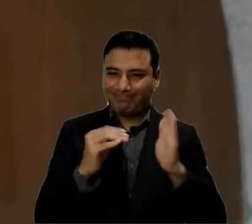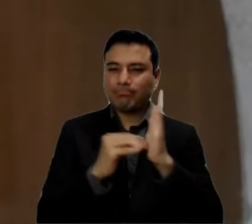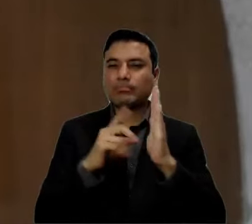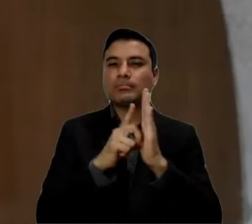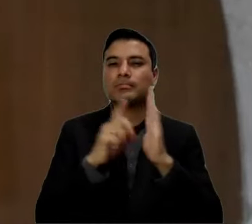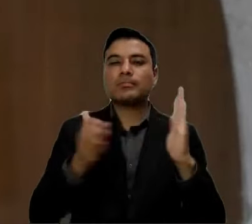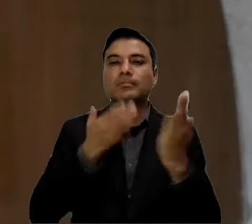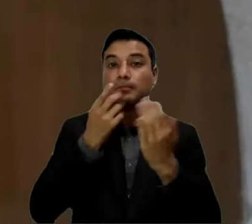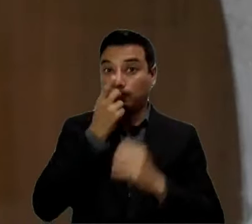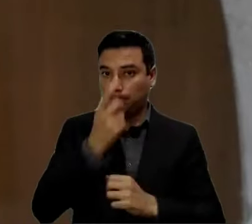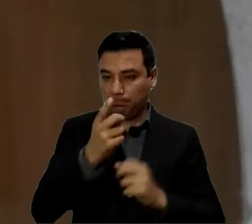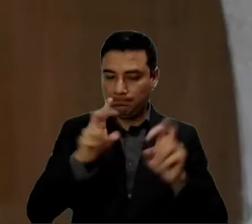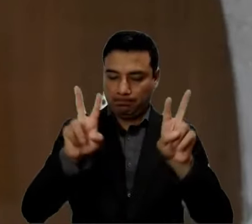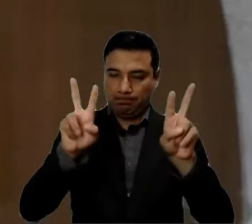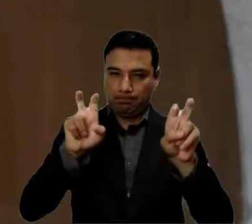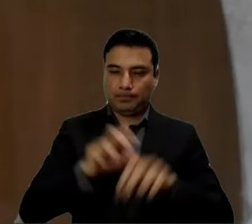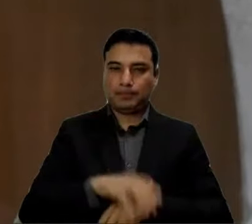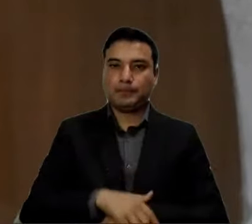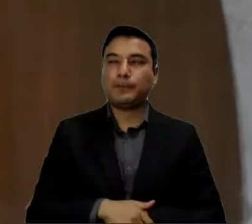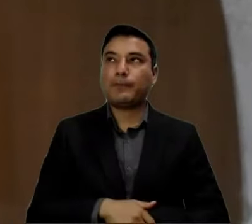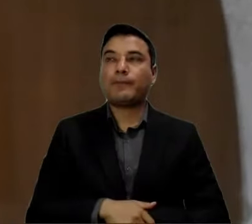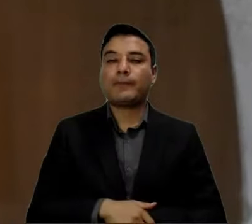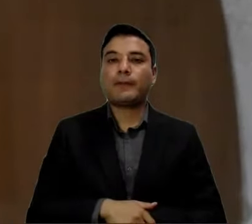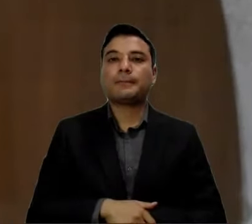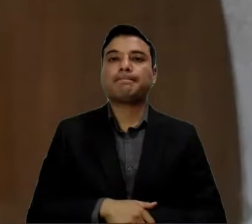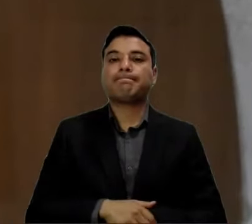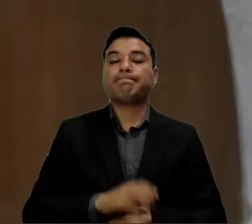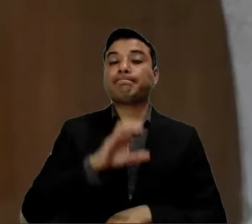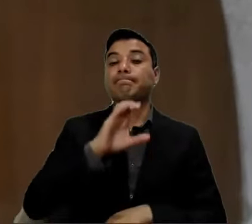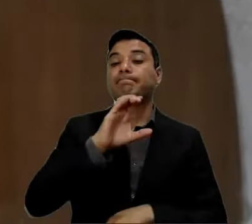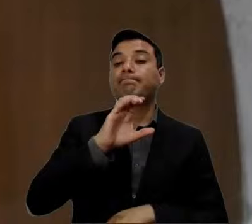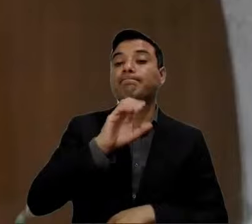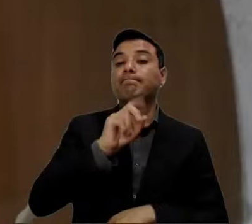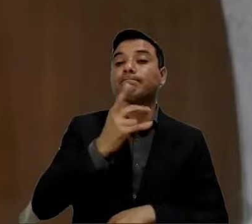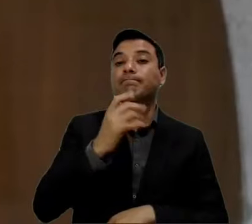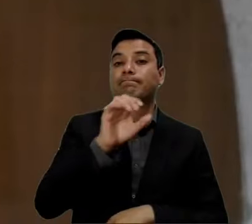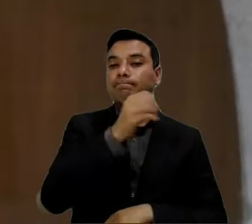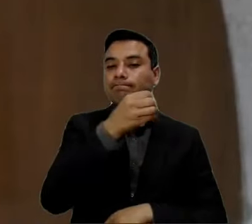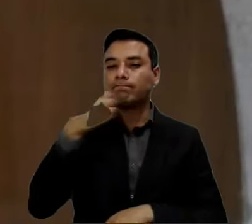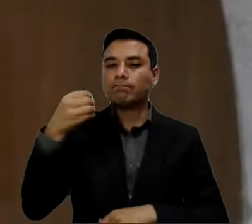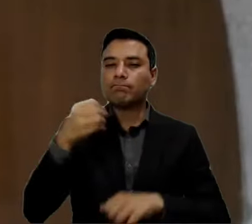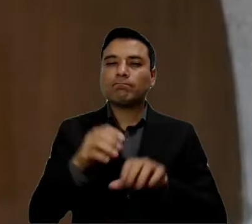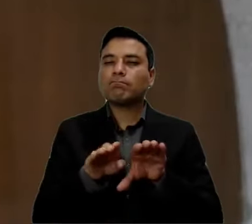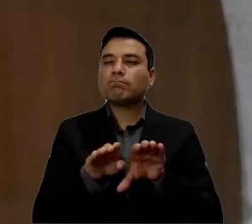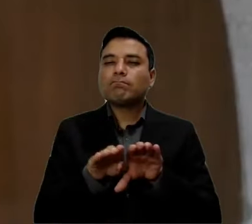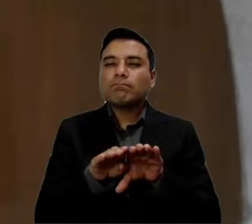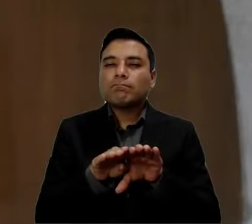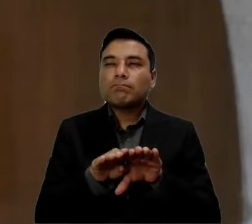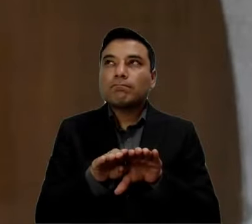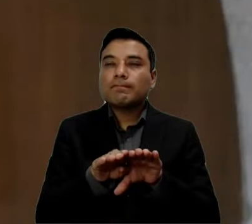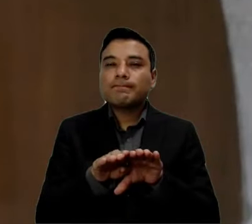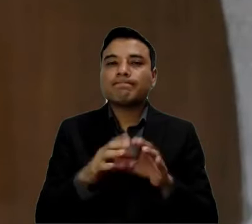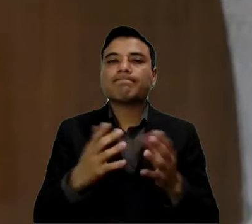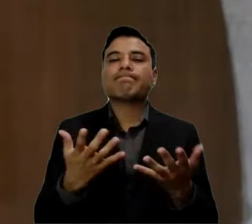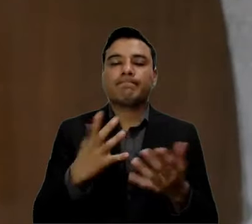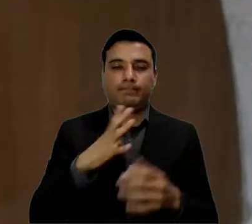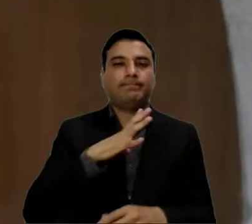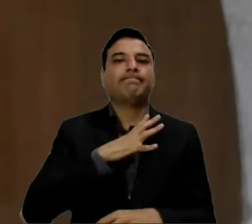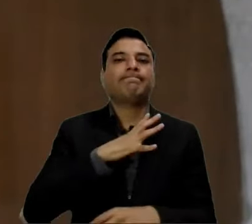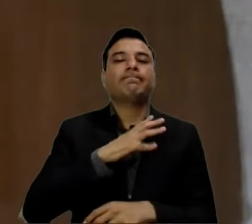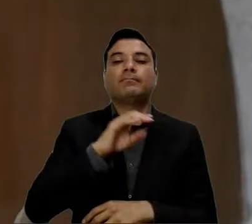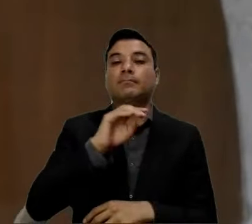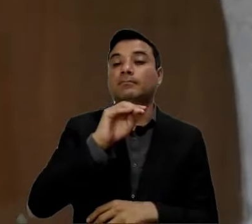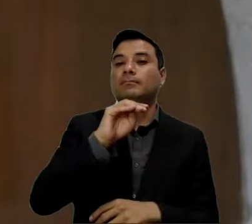y lo leo textual, se estructuró el código mediante una sistematización de materias que